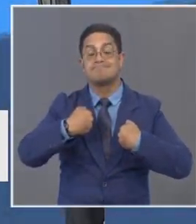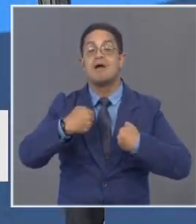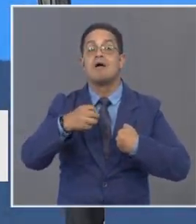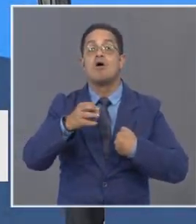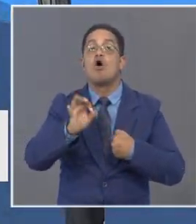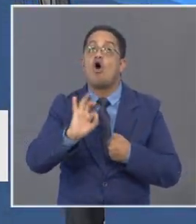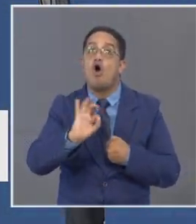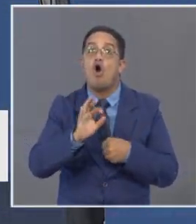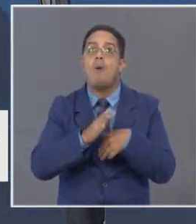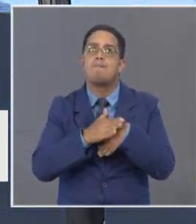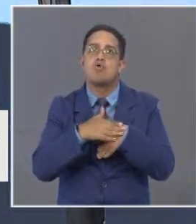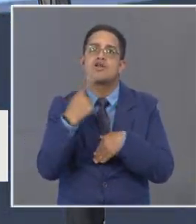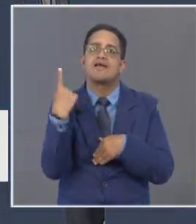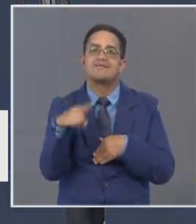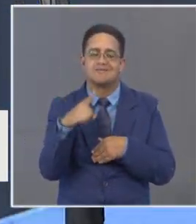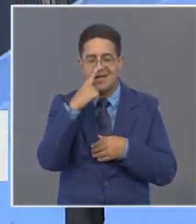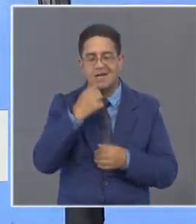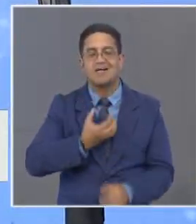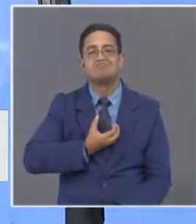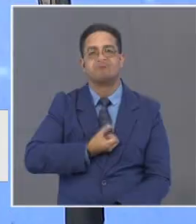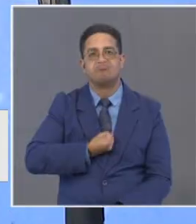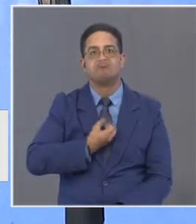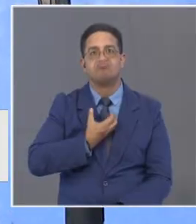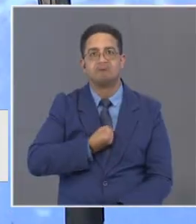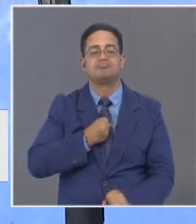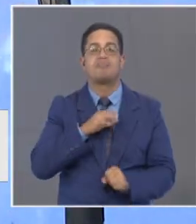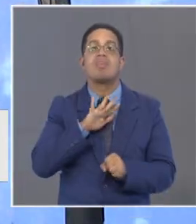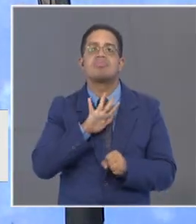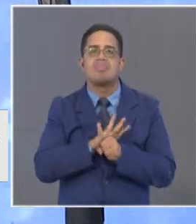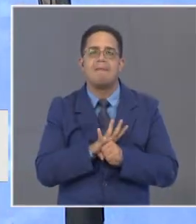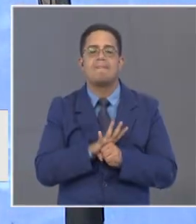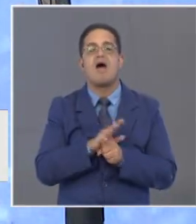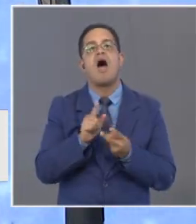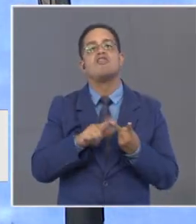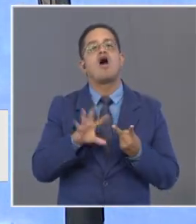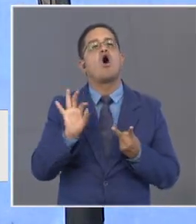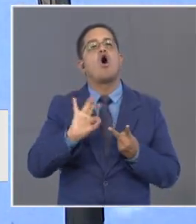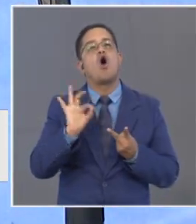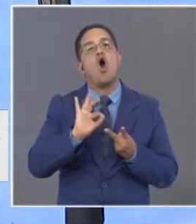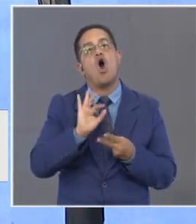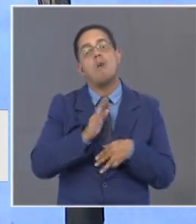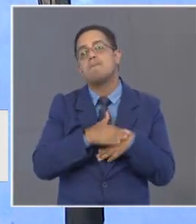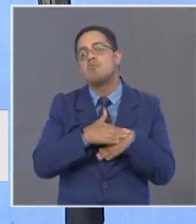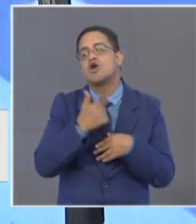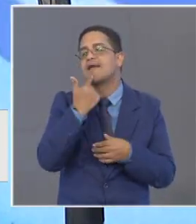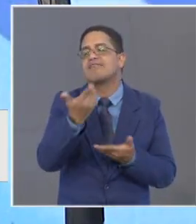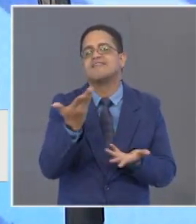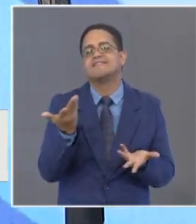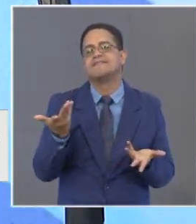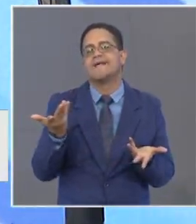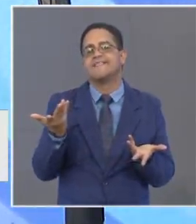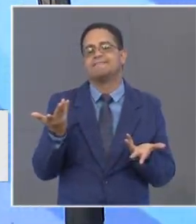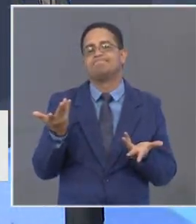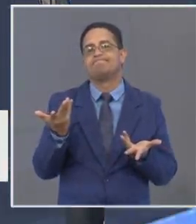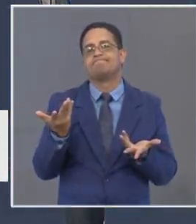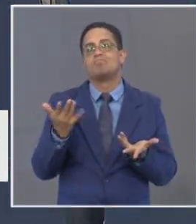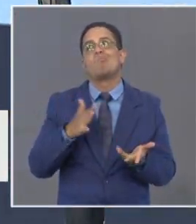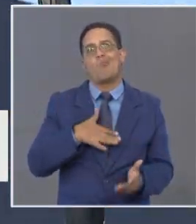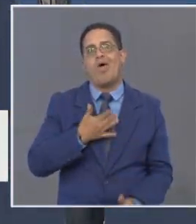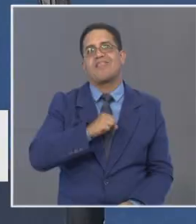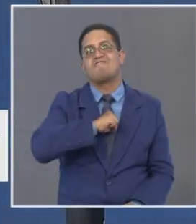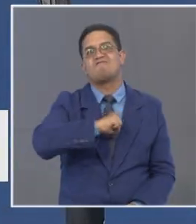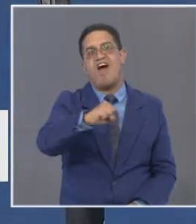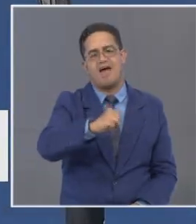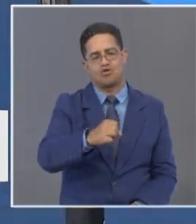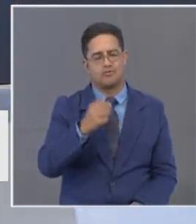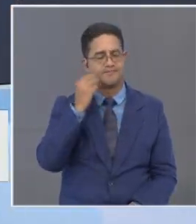está teniendo un bloqueo auriculoventricular o simplemente porque nos dice que puede hacer un infarto. Por ejemplo, se